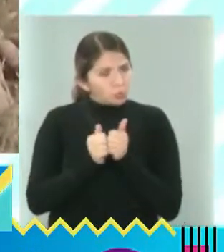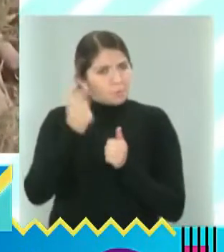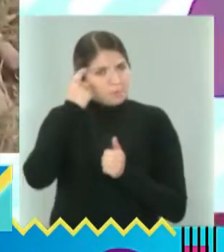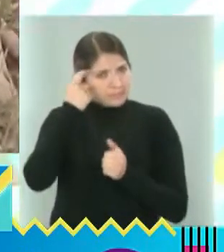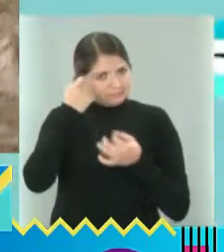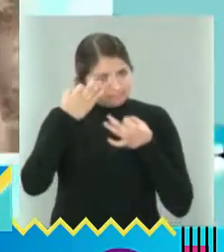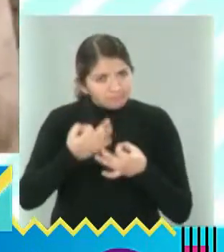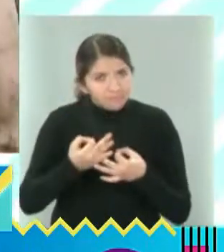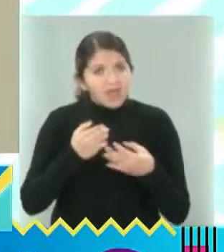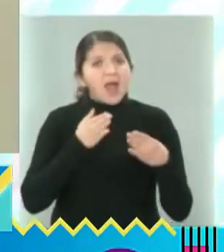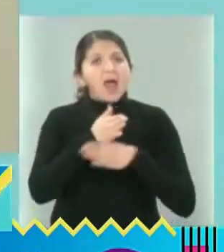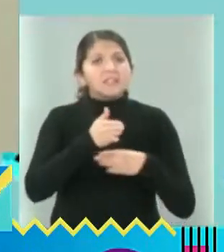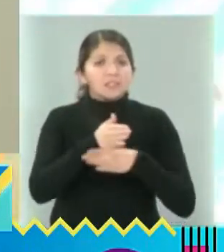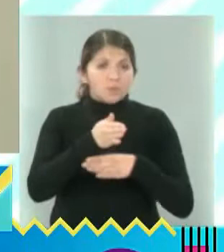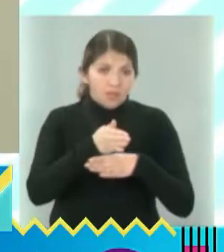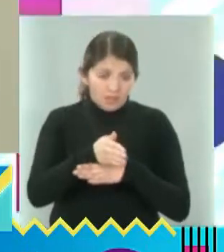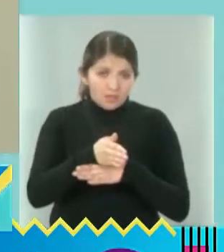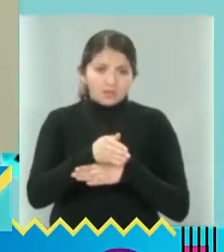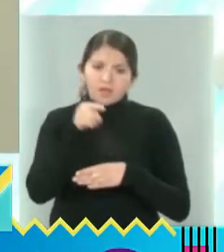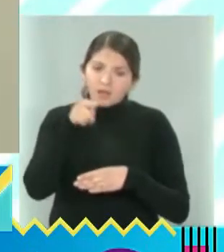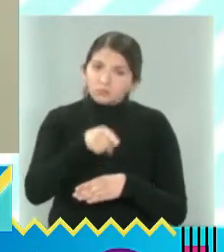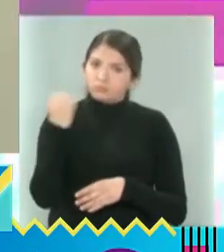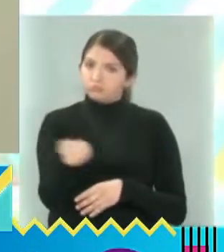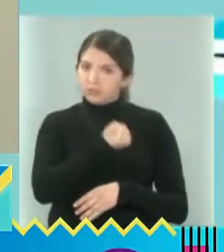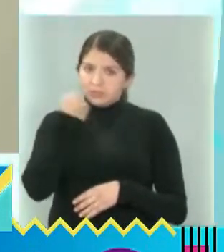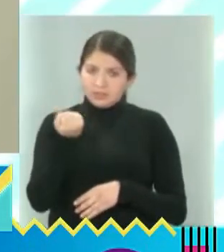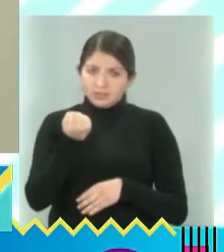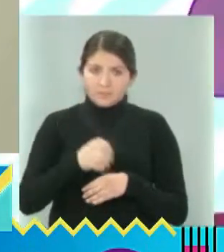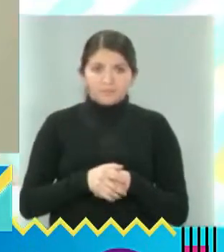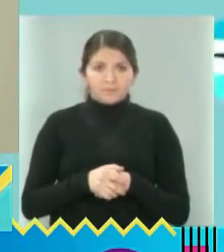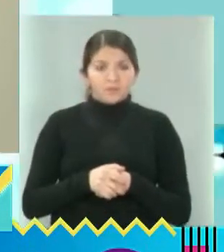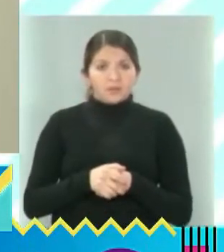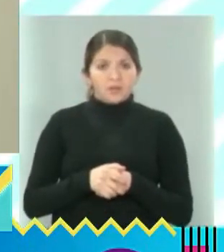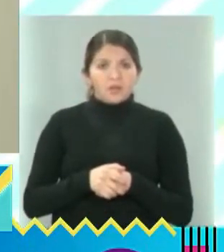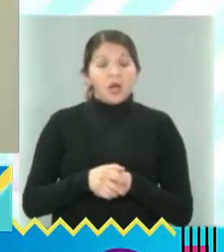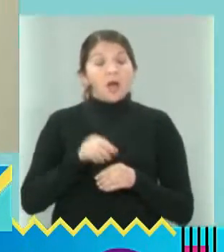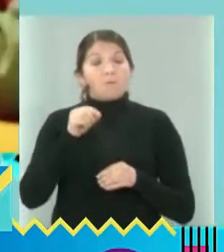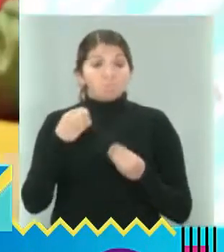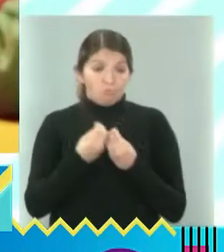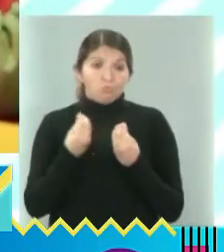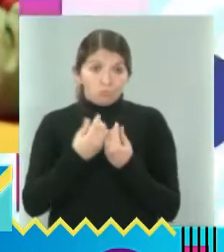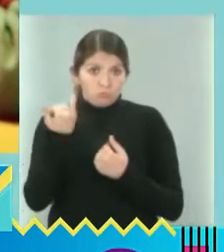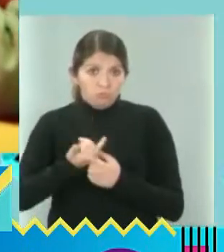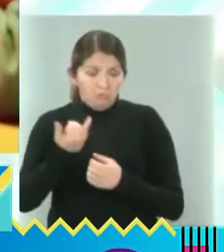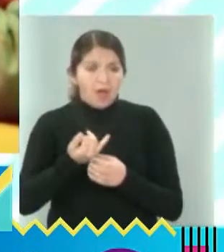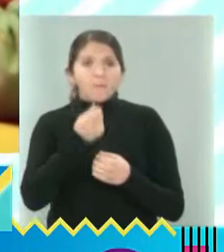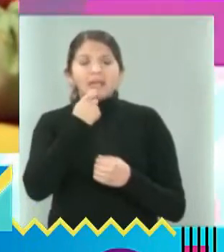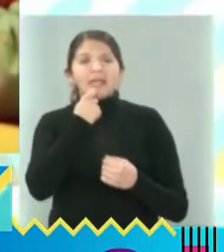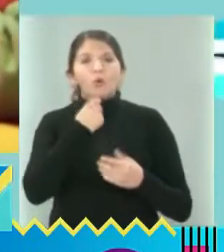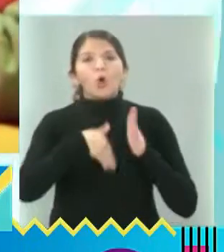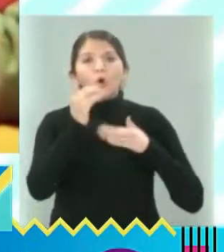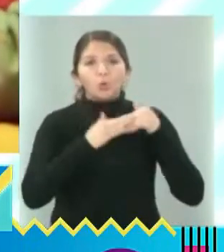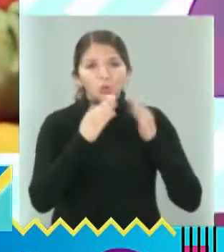las accesibilidades, que me parece que eso es fundamental. Se hace mucho y bien desde la construcción edilicia, de a